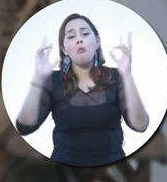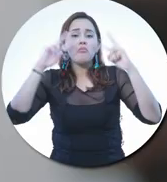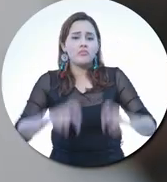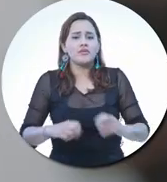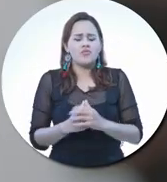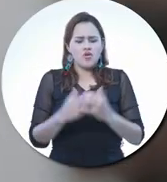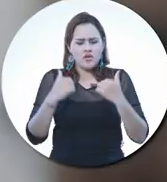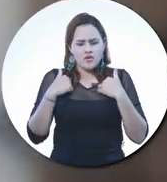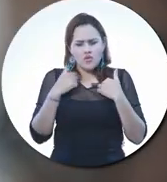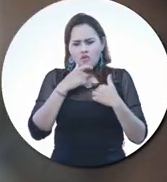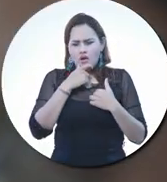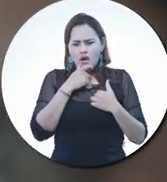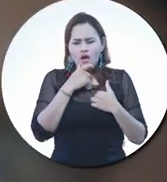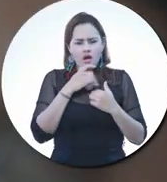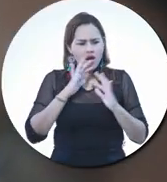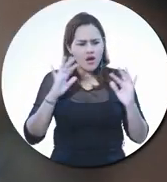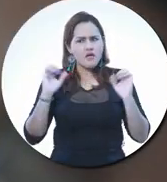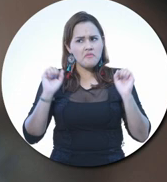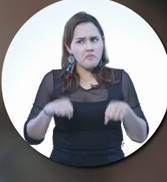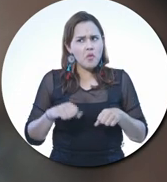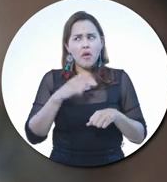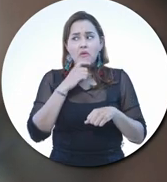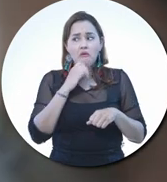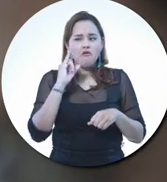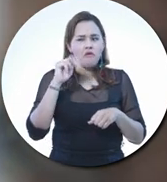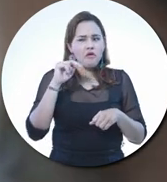logré entrar, tengo que hacer todo lo que me dice Indy.